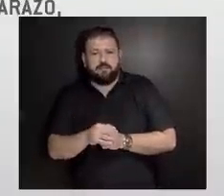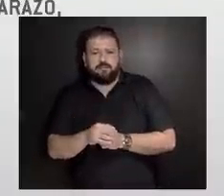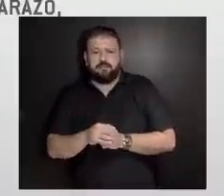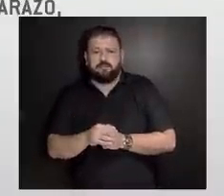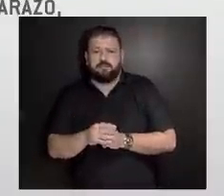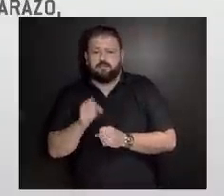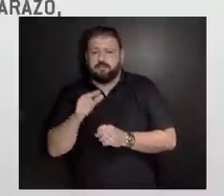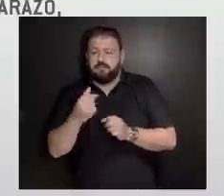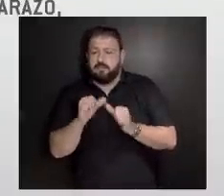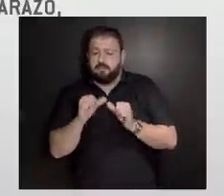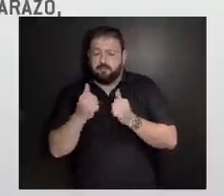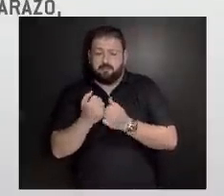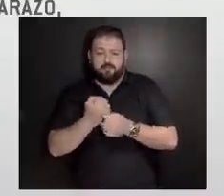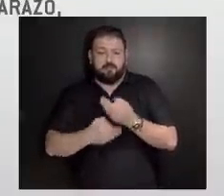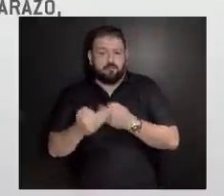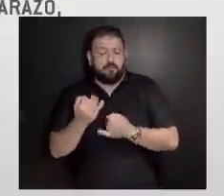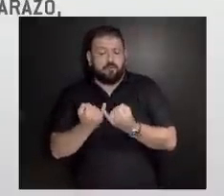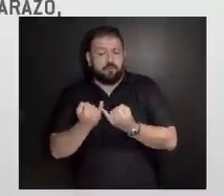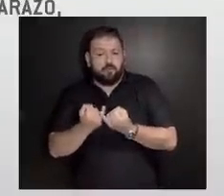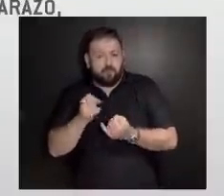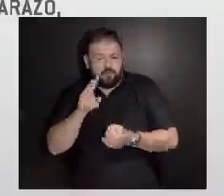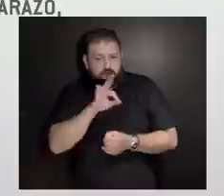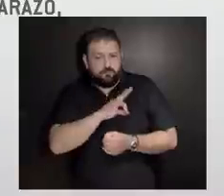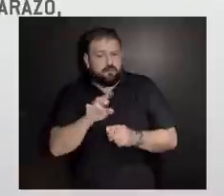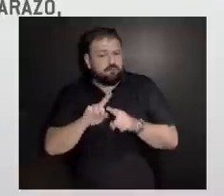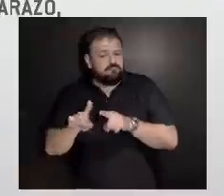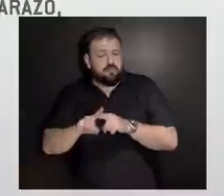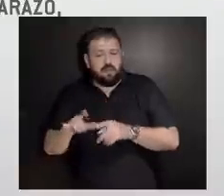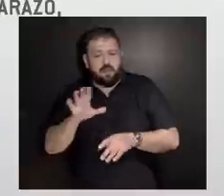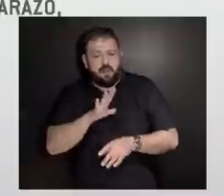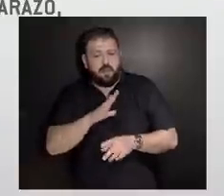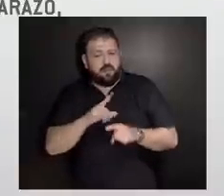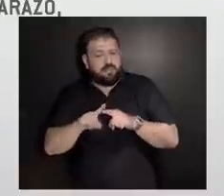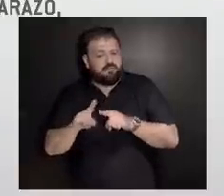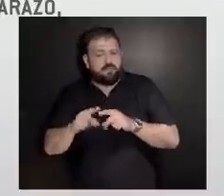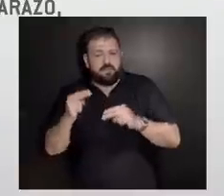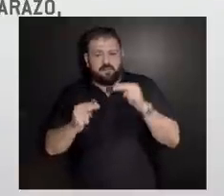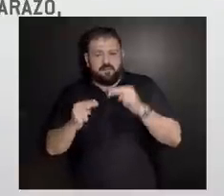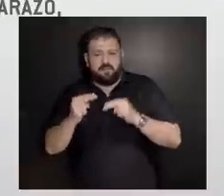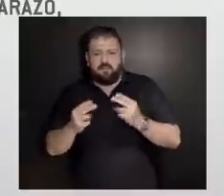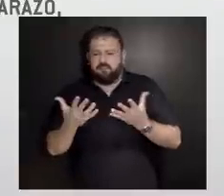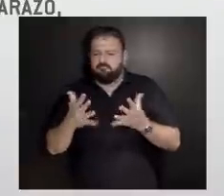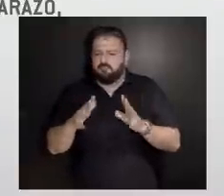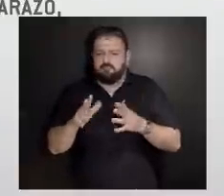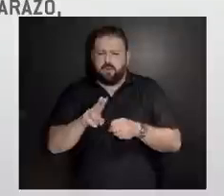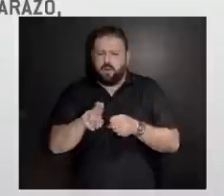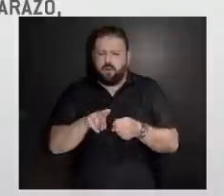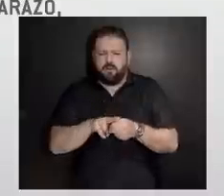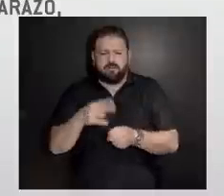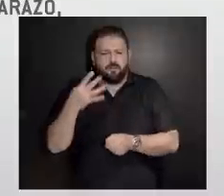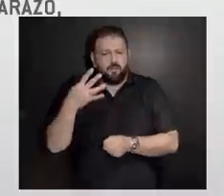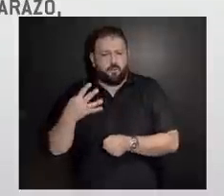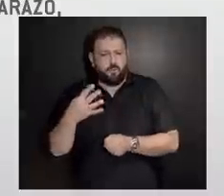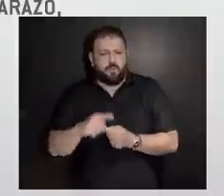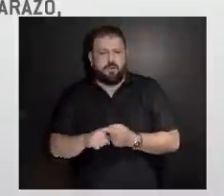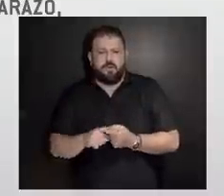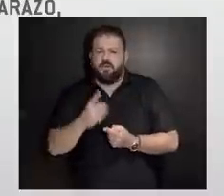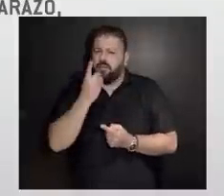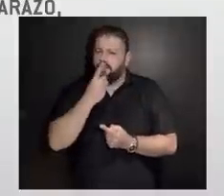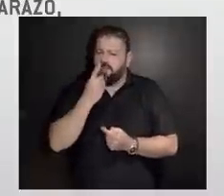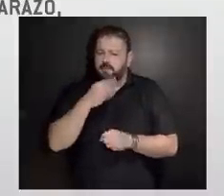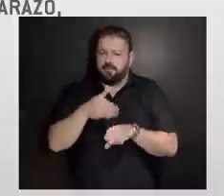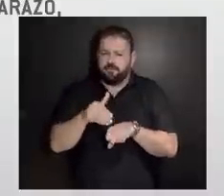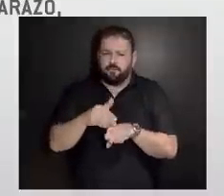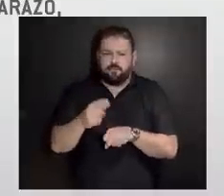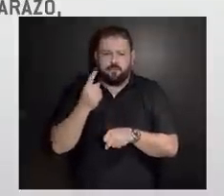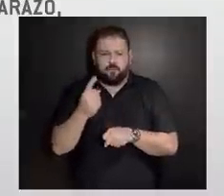Estadounidense para la Diabetes suele clasificarla en diferentes categorías. Normalmente son 4 grupos distintos. Es la diabetes tipo 1, que